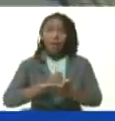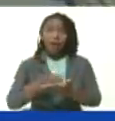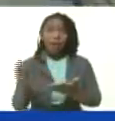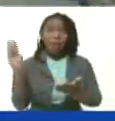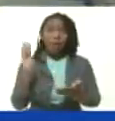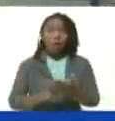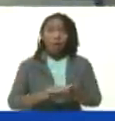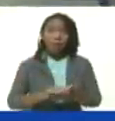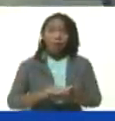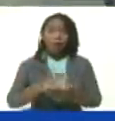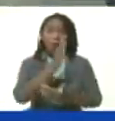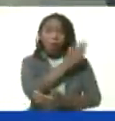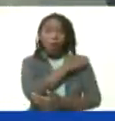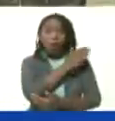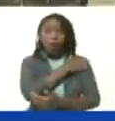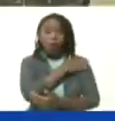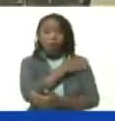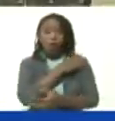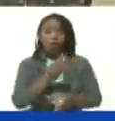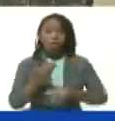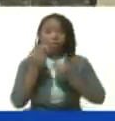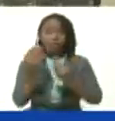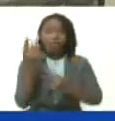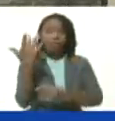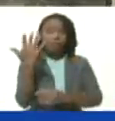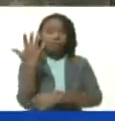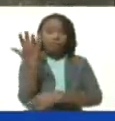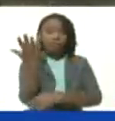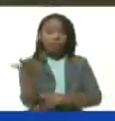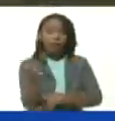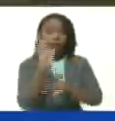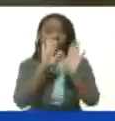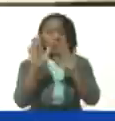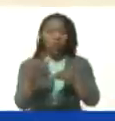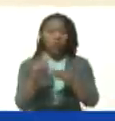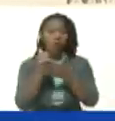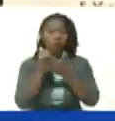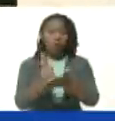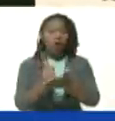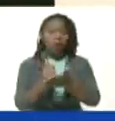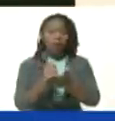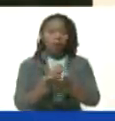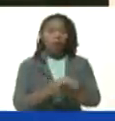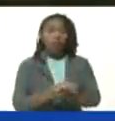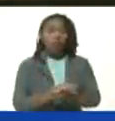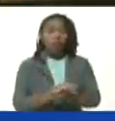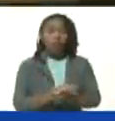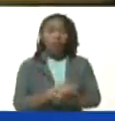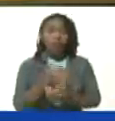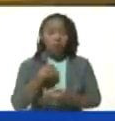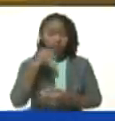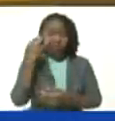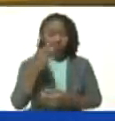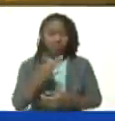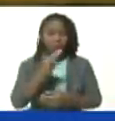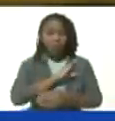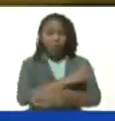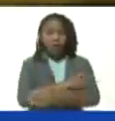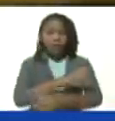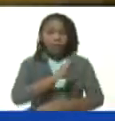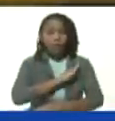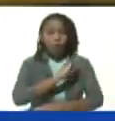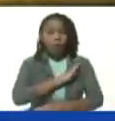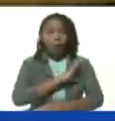ponemos el hombro, le damos la mano, los ayudamos, los apoyamos, estoy seguro que con fuerza